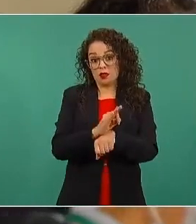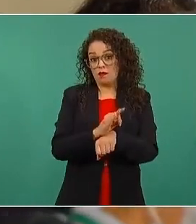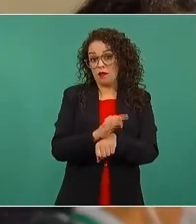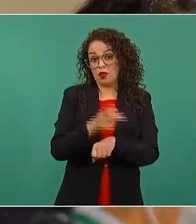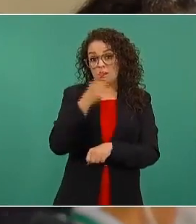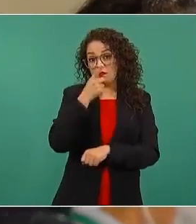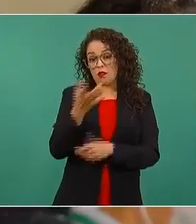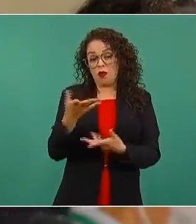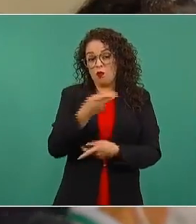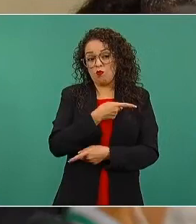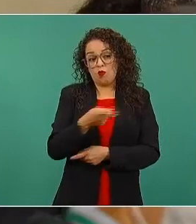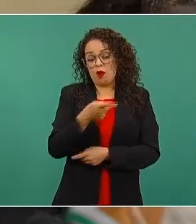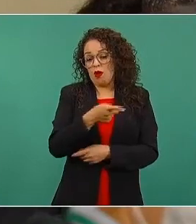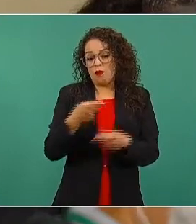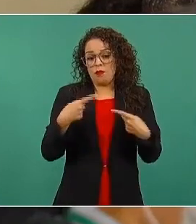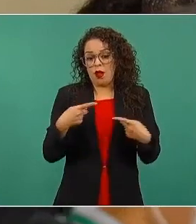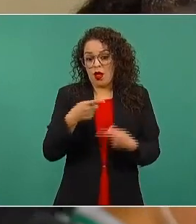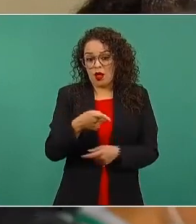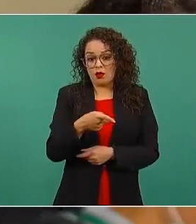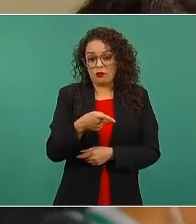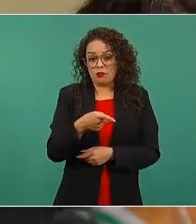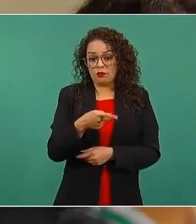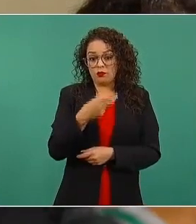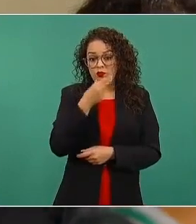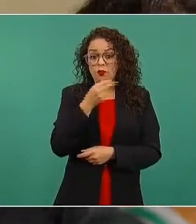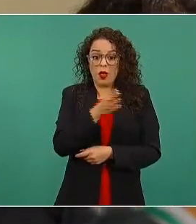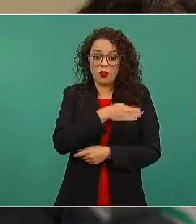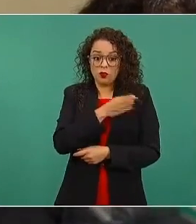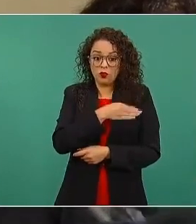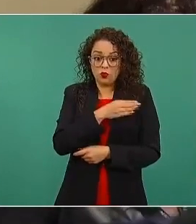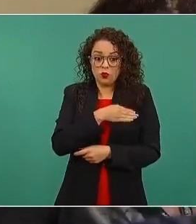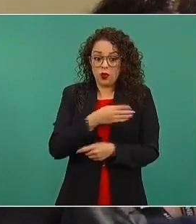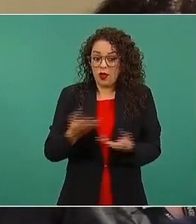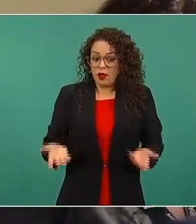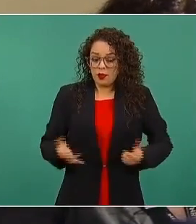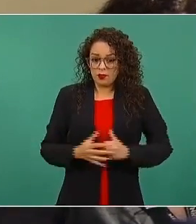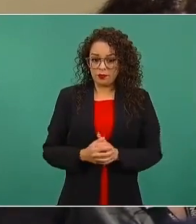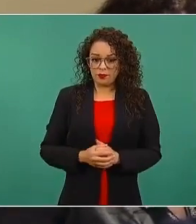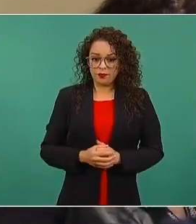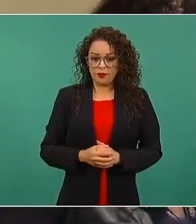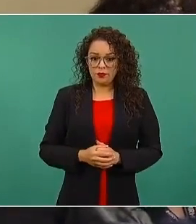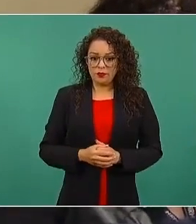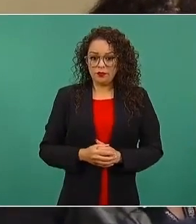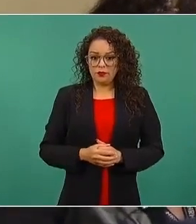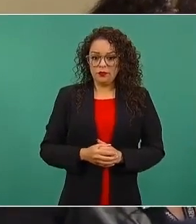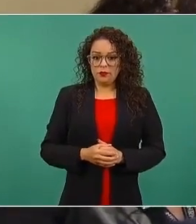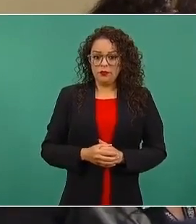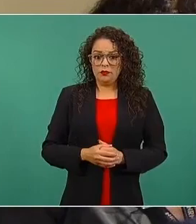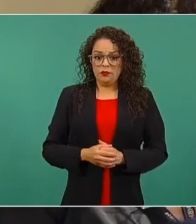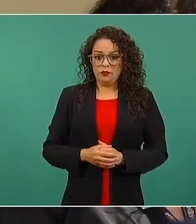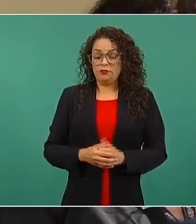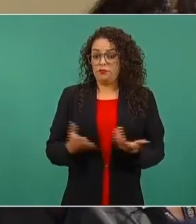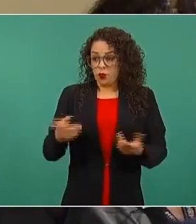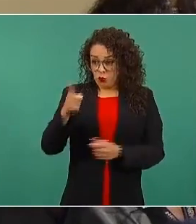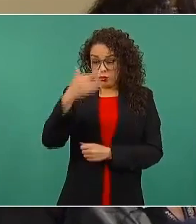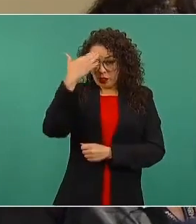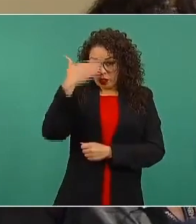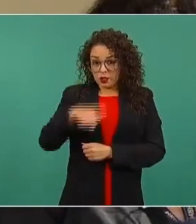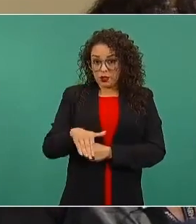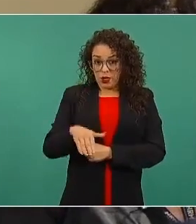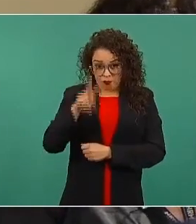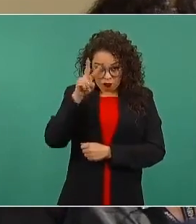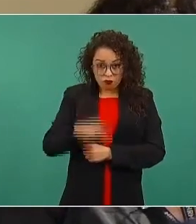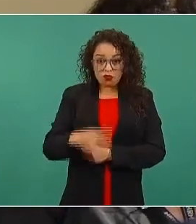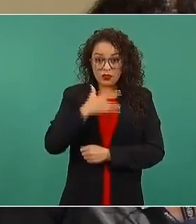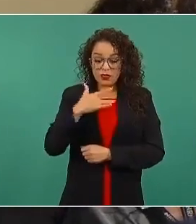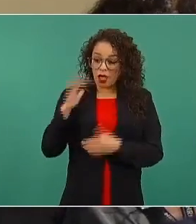porque el señor es una, pues una buena persona. Entonces, si usted tiene el dato de qué tan grande es el compromiso, porque